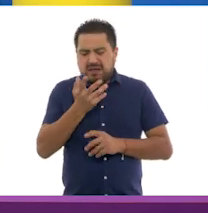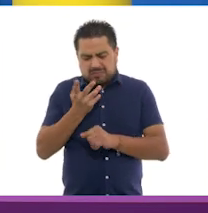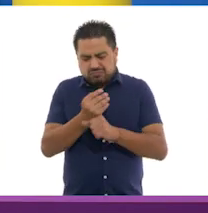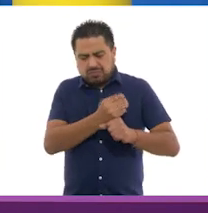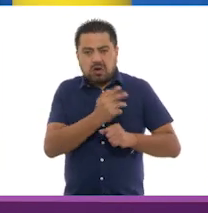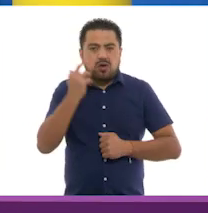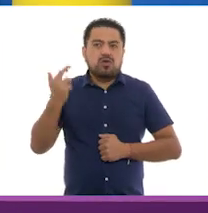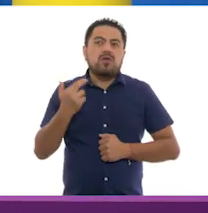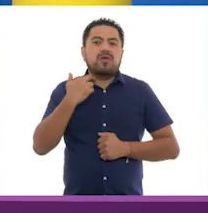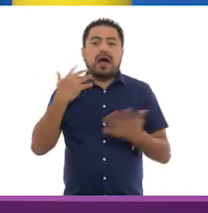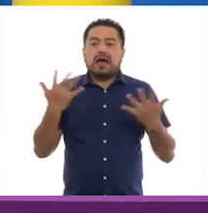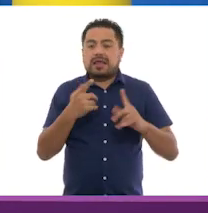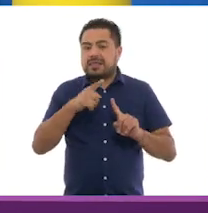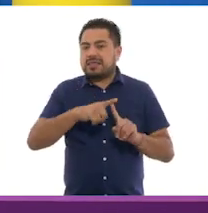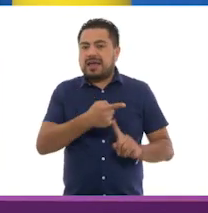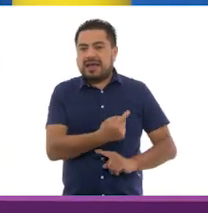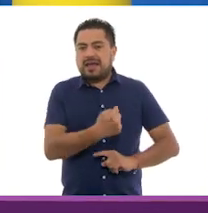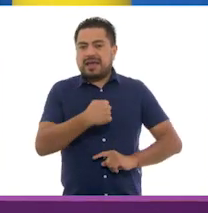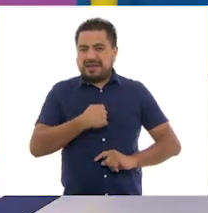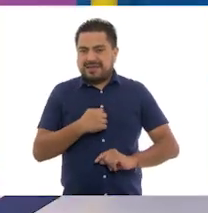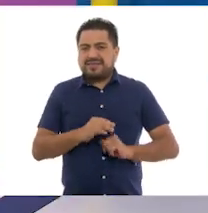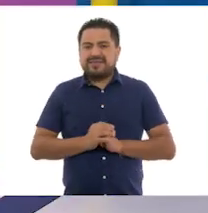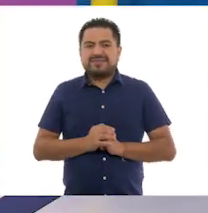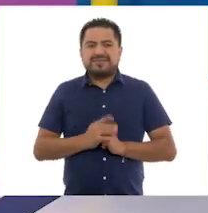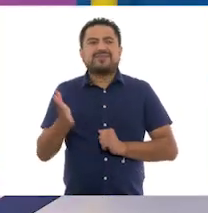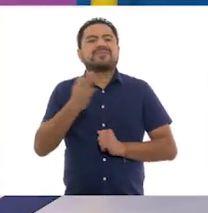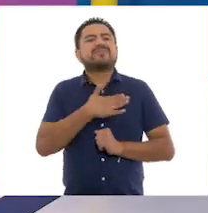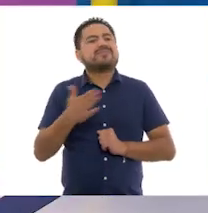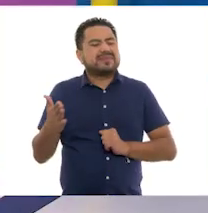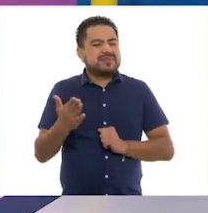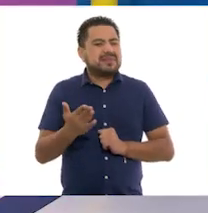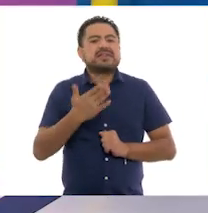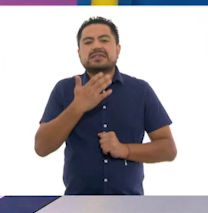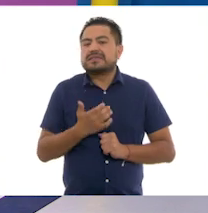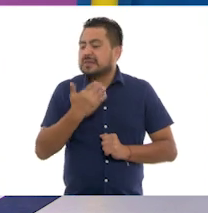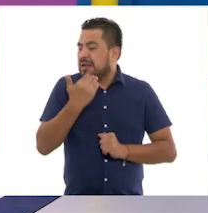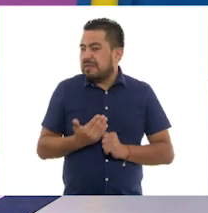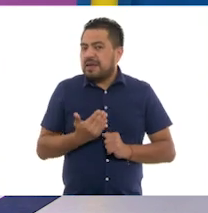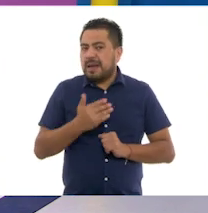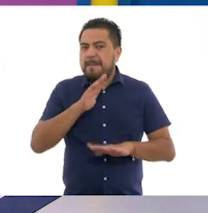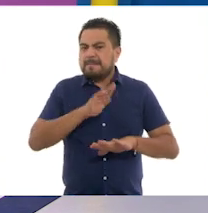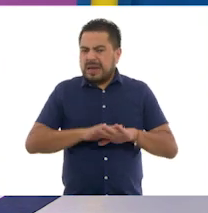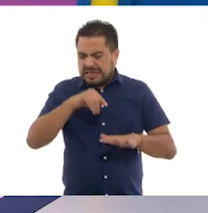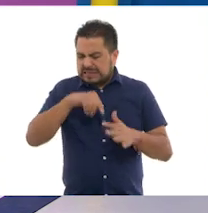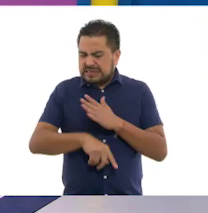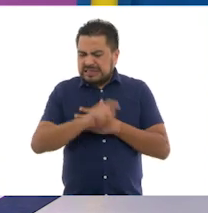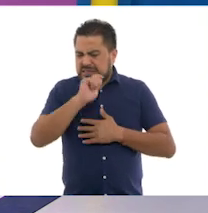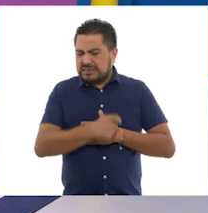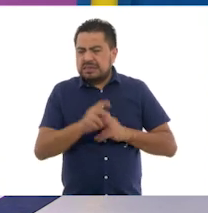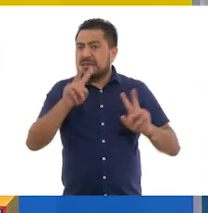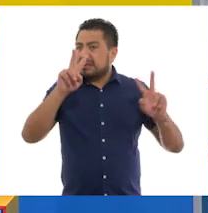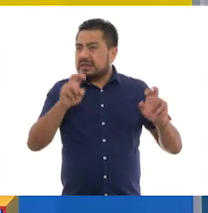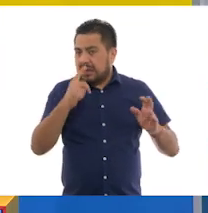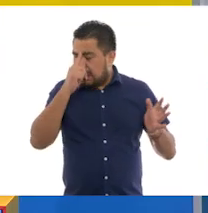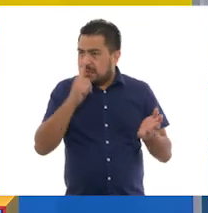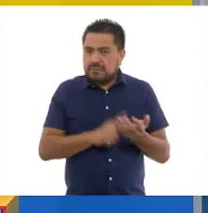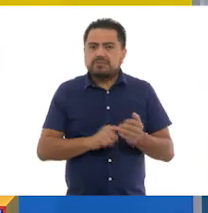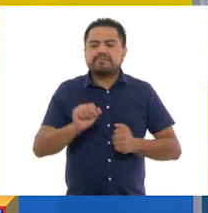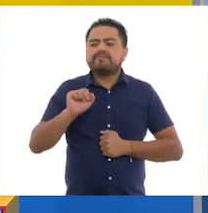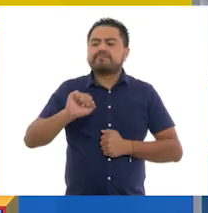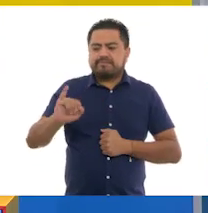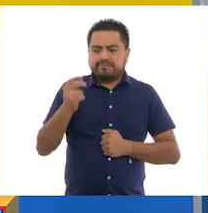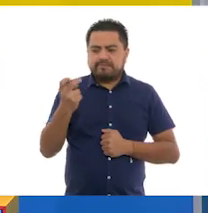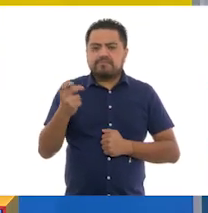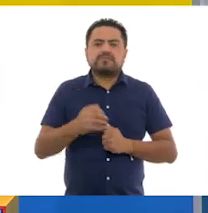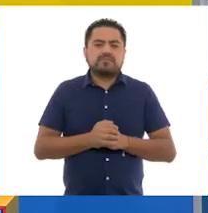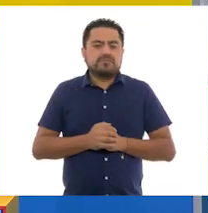me hiciera la tarea. Bueno, estaría bien saber más al respecto, ¿no creen? Así ¿sí? es, Raulito.